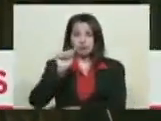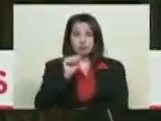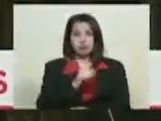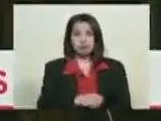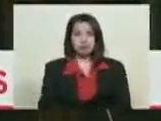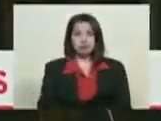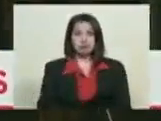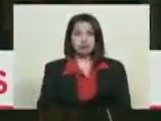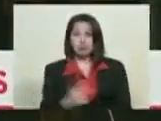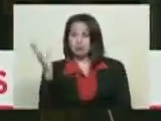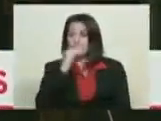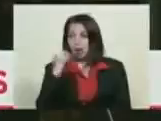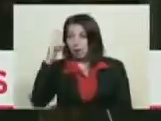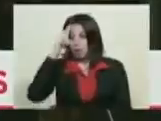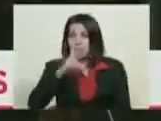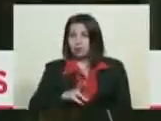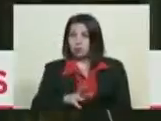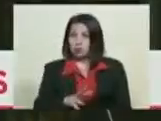insolente.